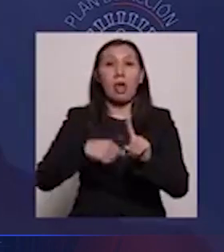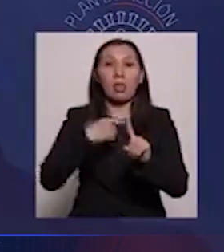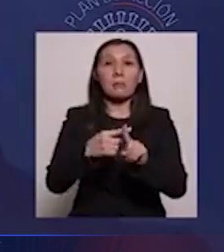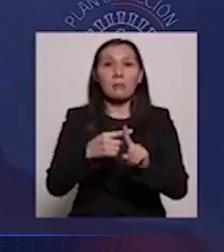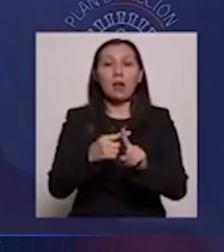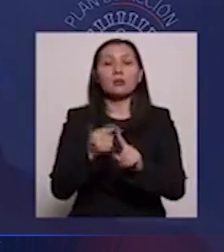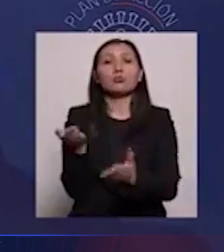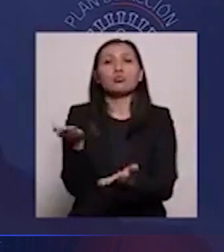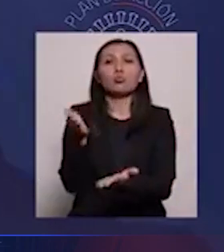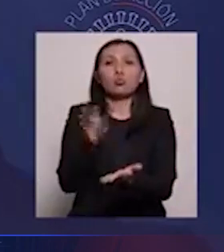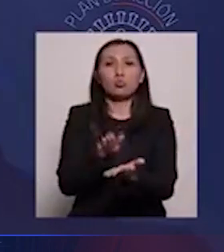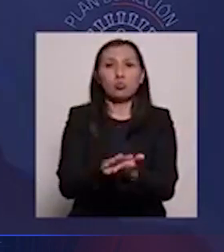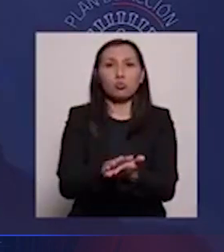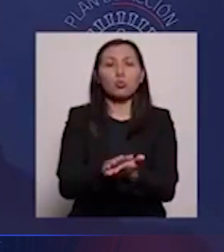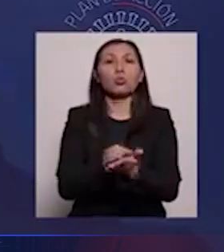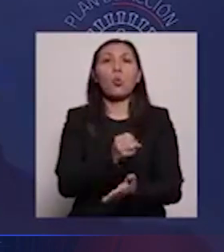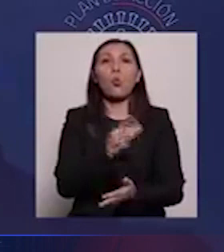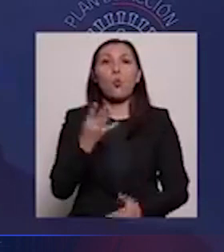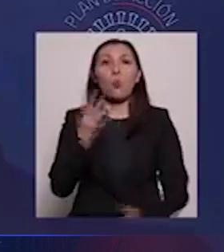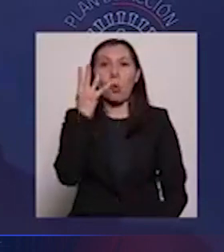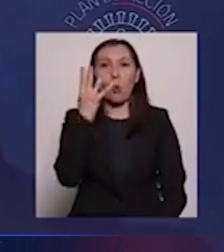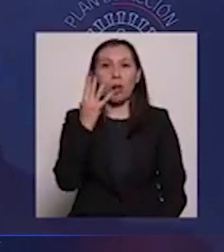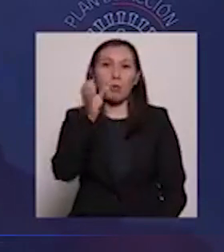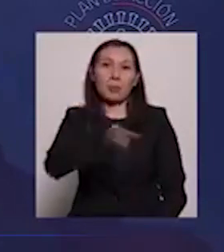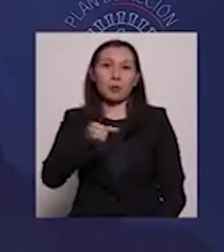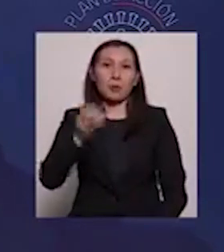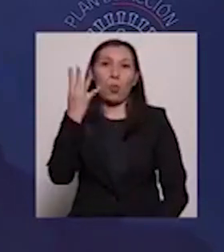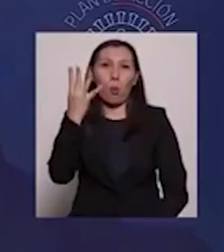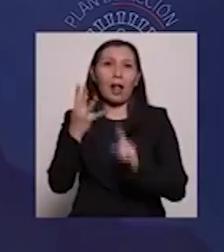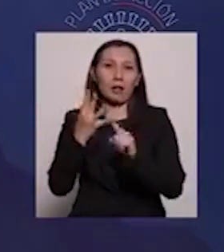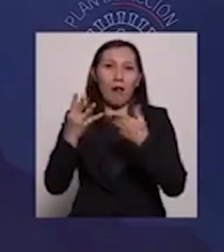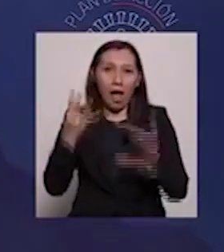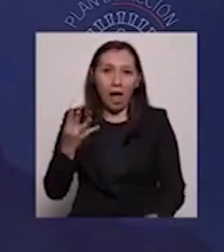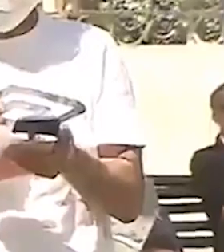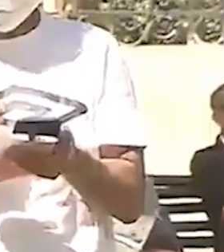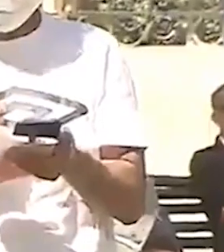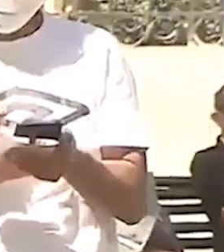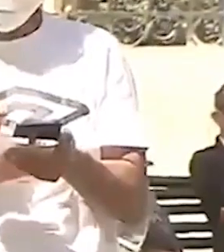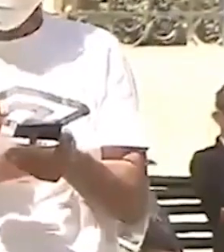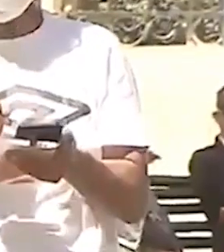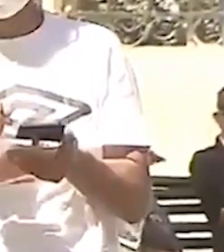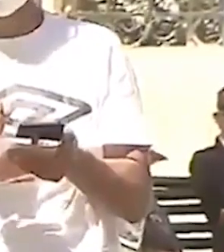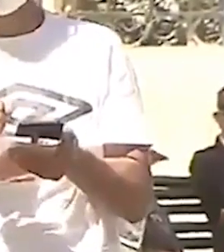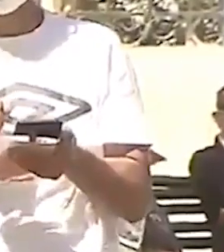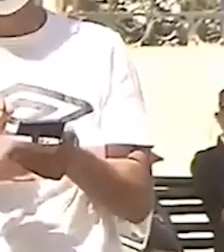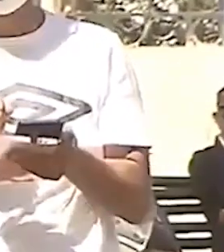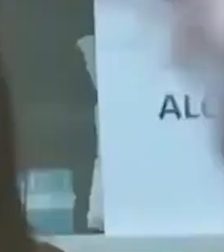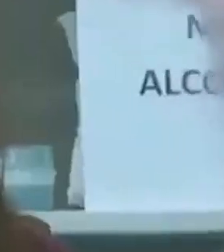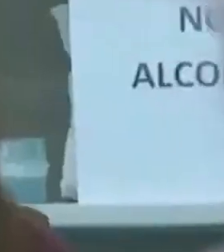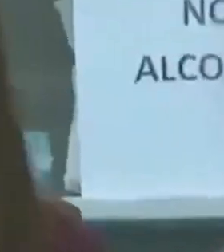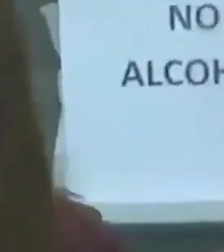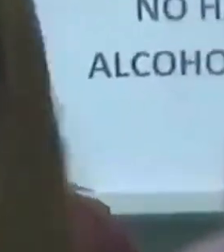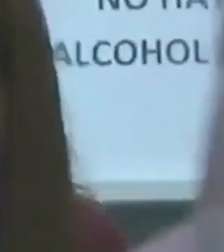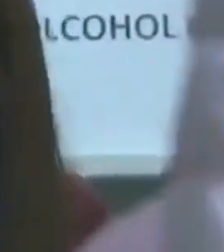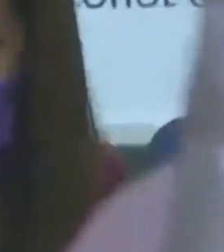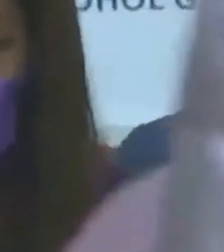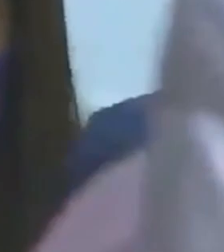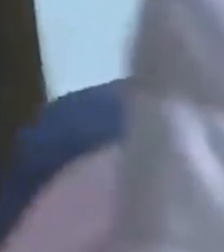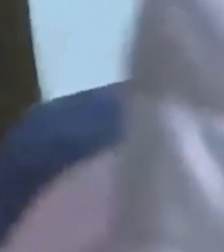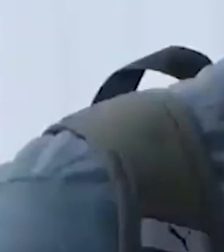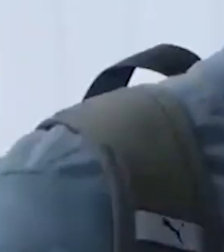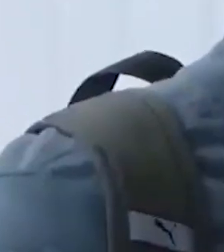adicional, el fallecido número 4 en nuestro país, que es un paciente de sexo masculino